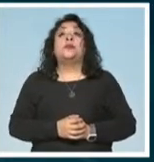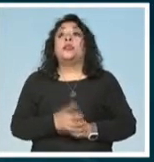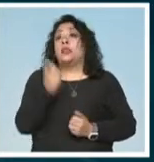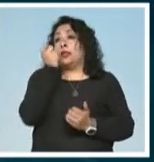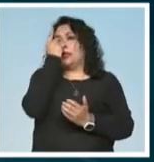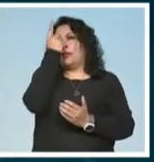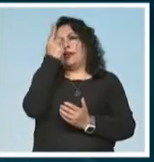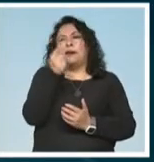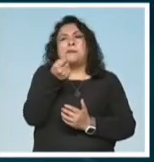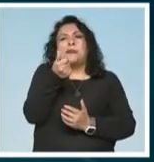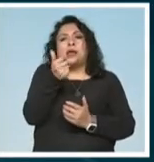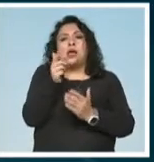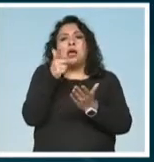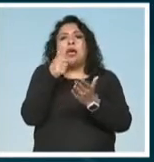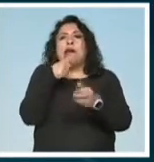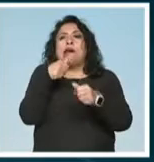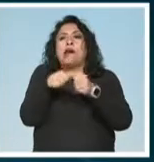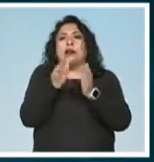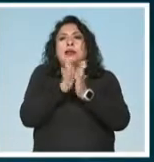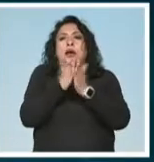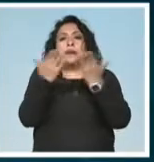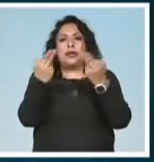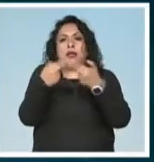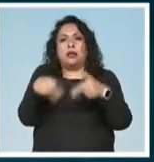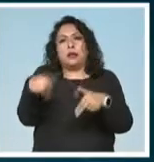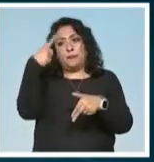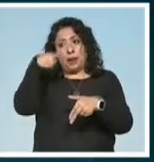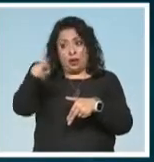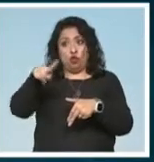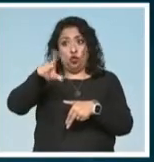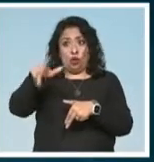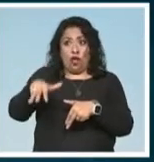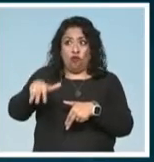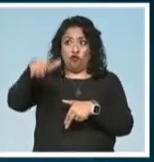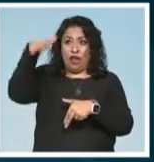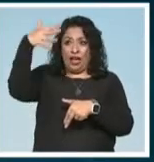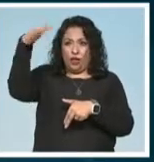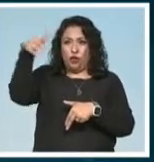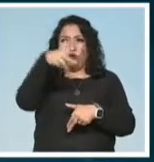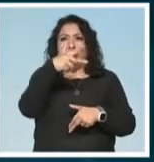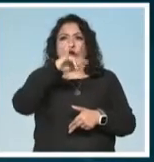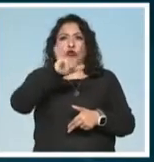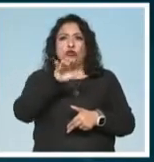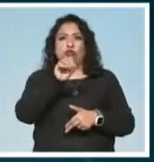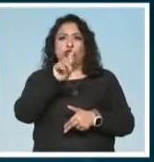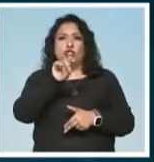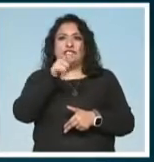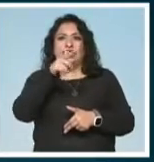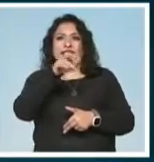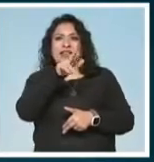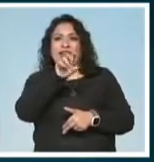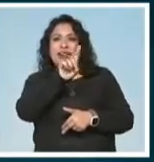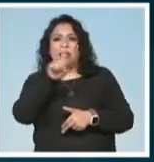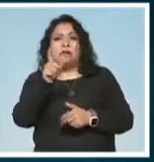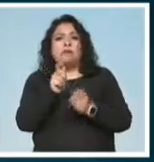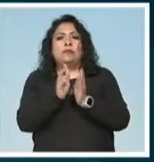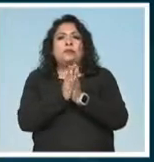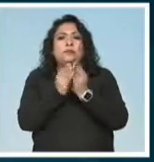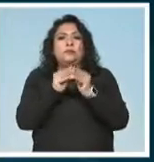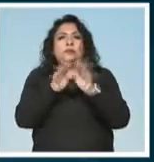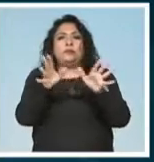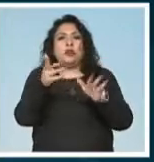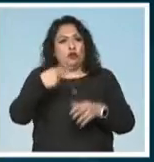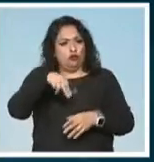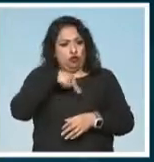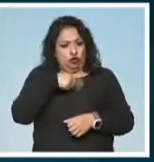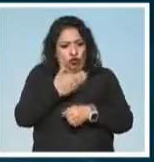Escrito a manera de carta abierta a sus nietos para leer cuando sean adultos, Justin Gardner publicó Somos nosotros los que estamos